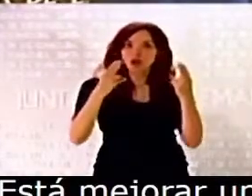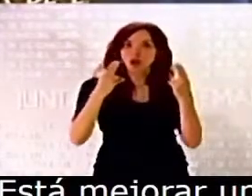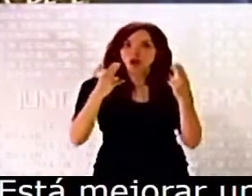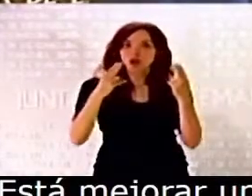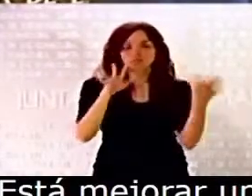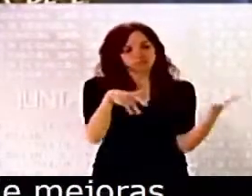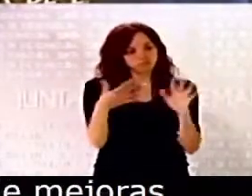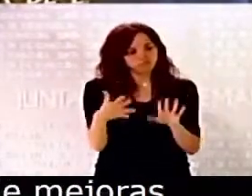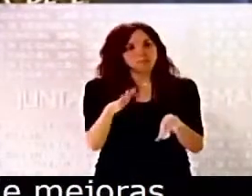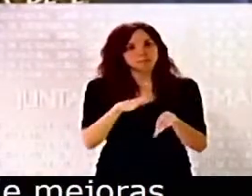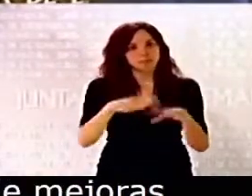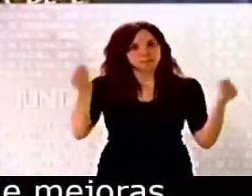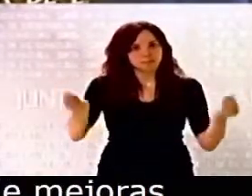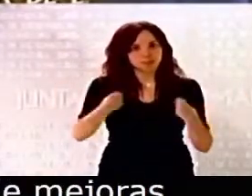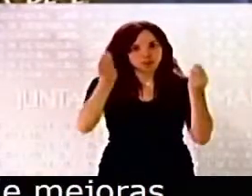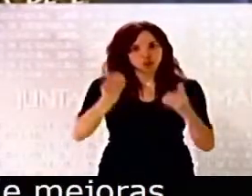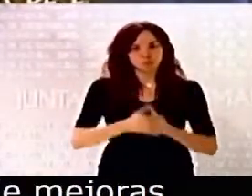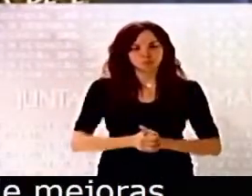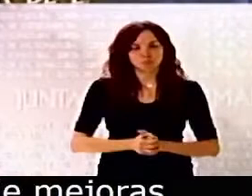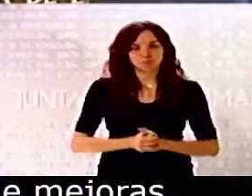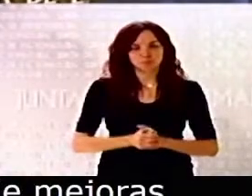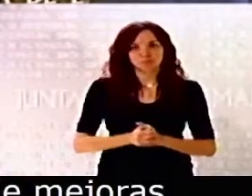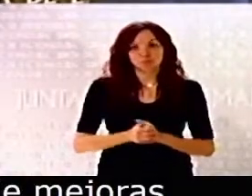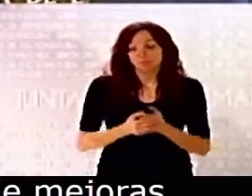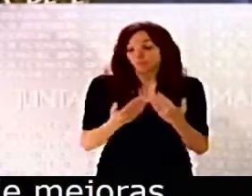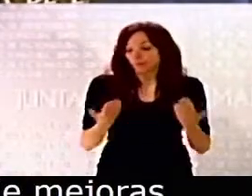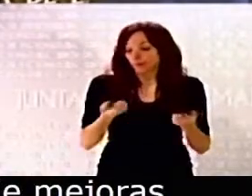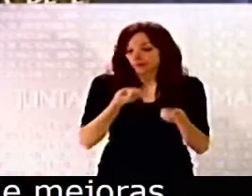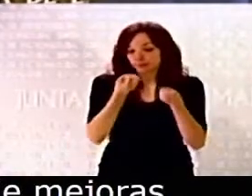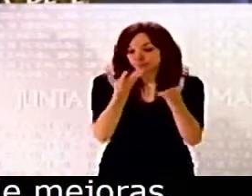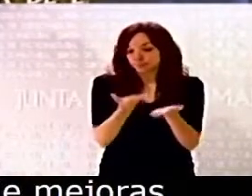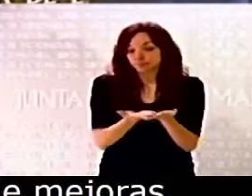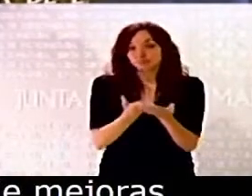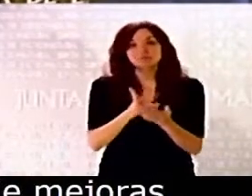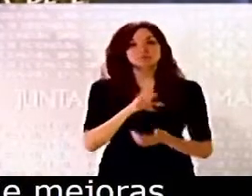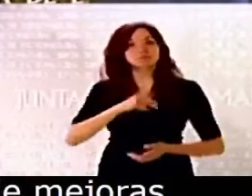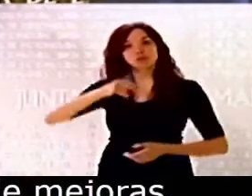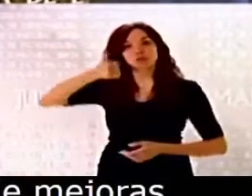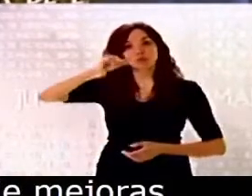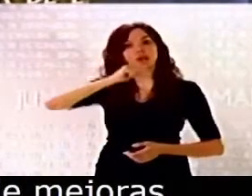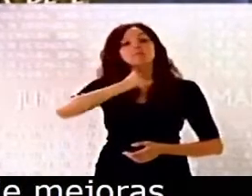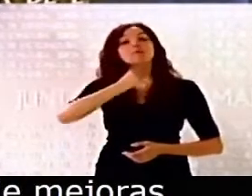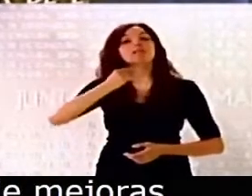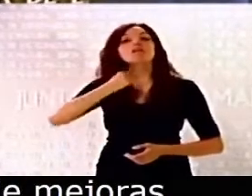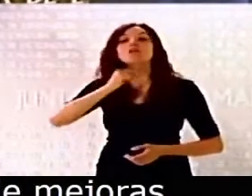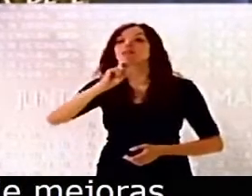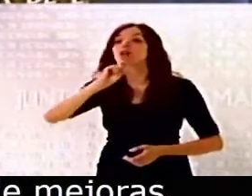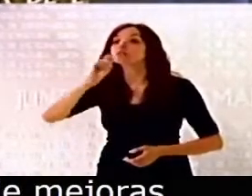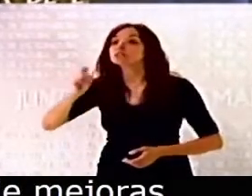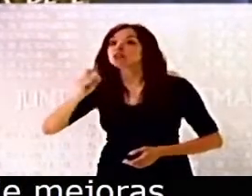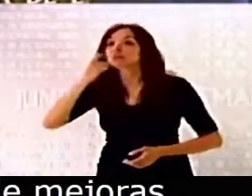cosas. Y entonces, mi mensaje al concejal de Badajoz es que